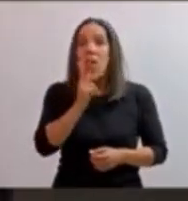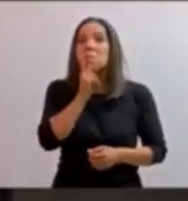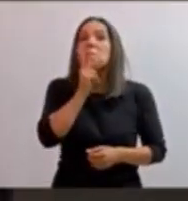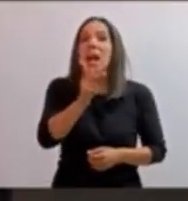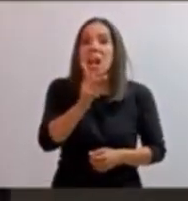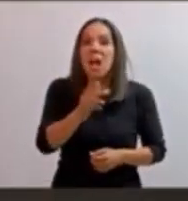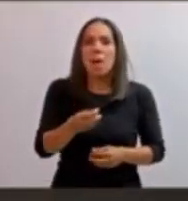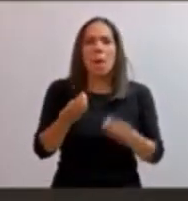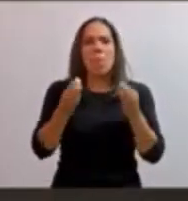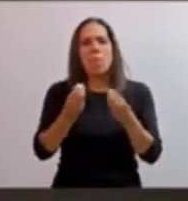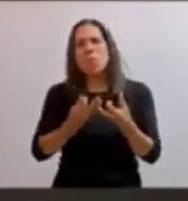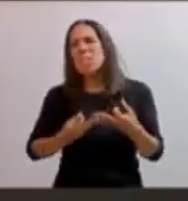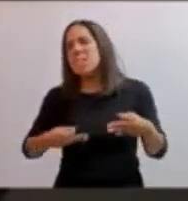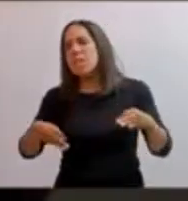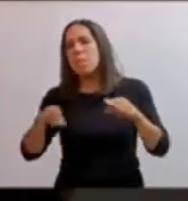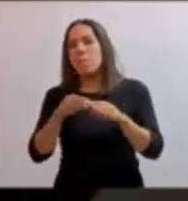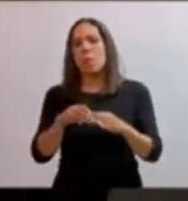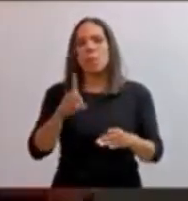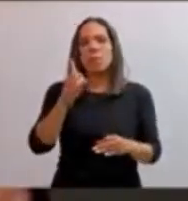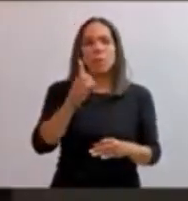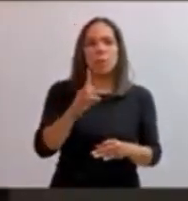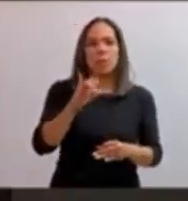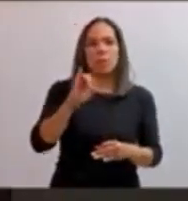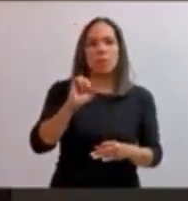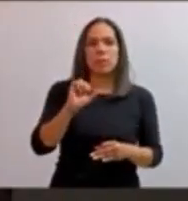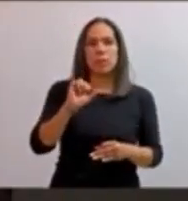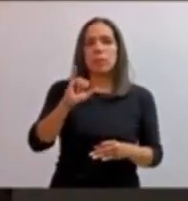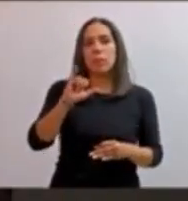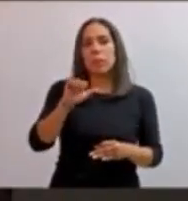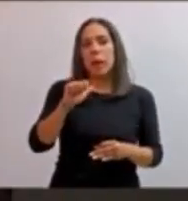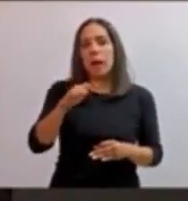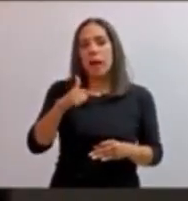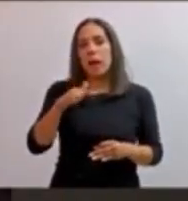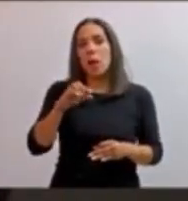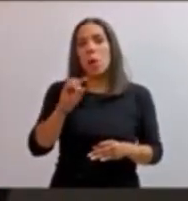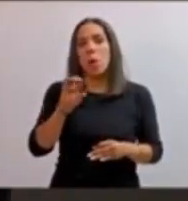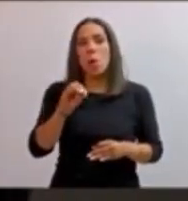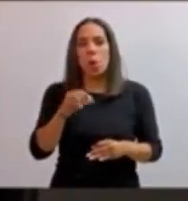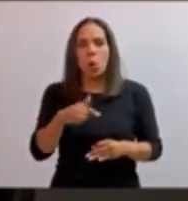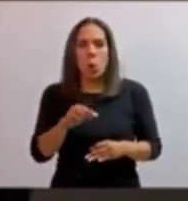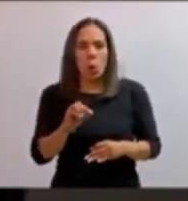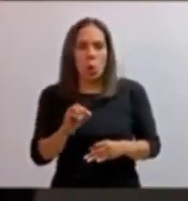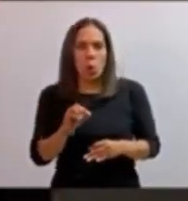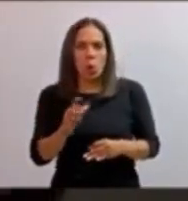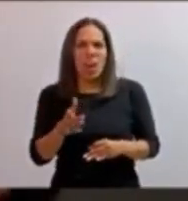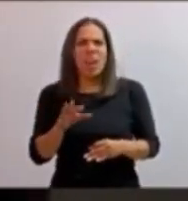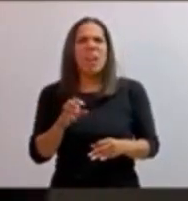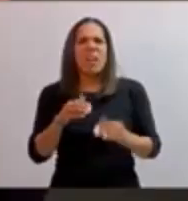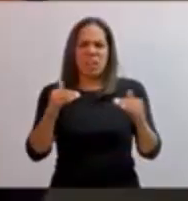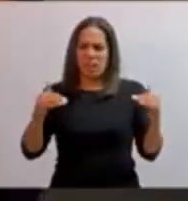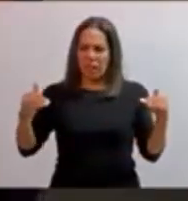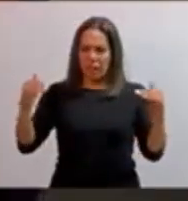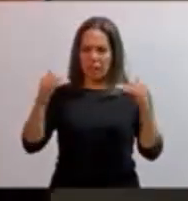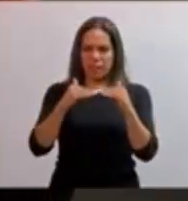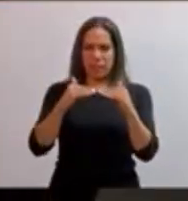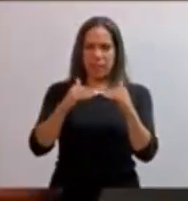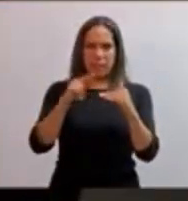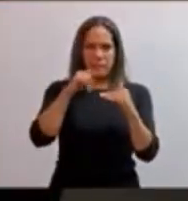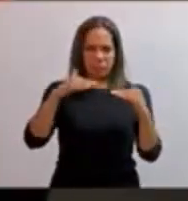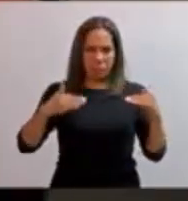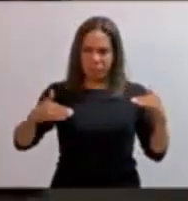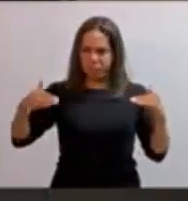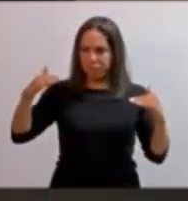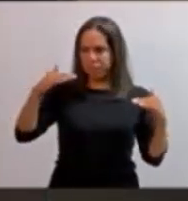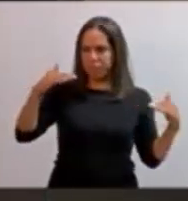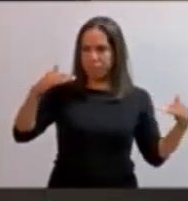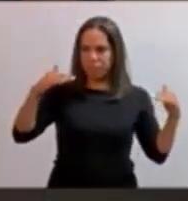diálogo en horizontalidad, es esta posición que usted toma de la